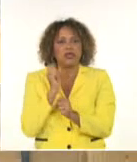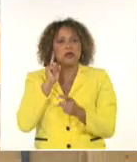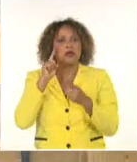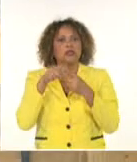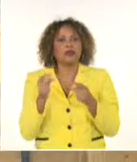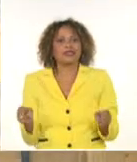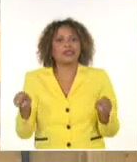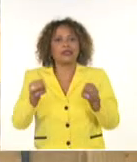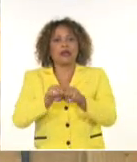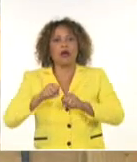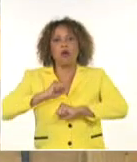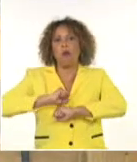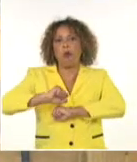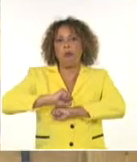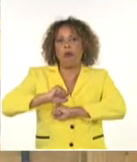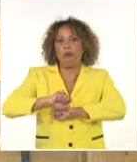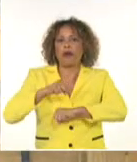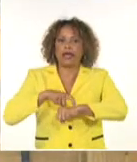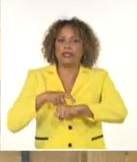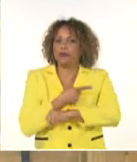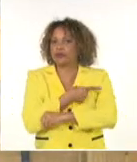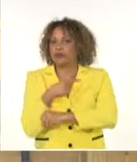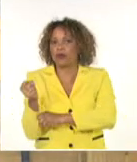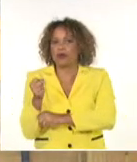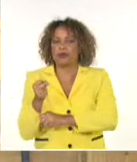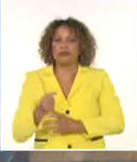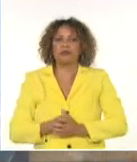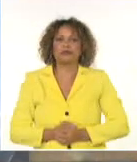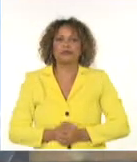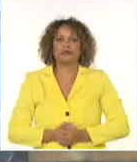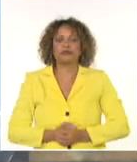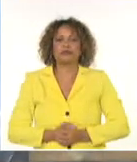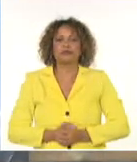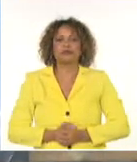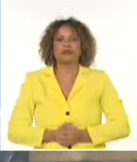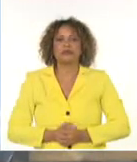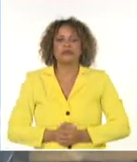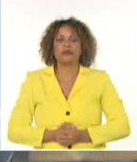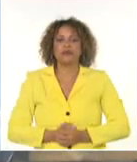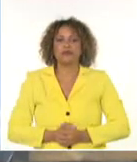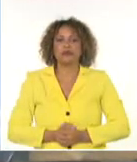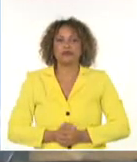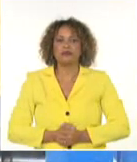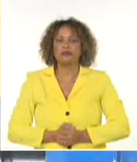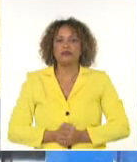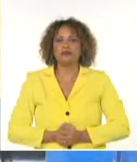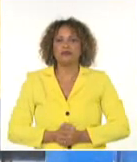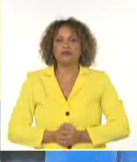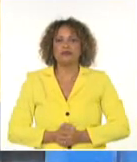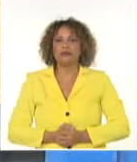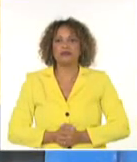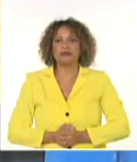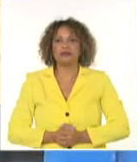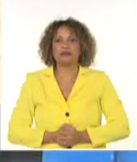estas electrobombas en el menor tiempo posible. Desde Las Tunas, Yeleni Fernández García, Canal Cubano de Noticias.